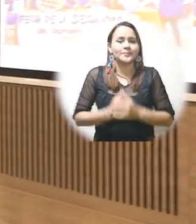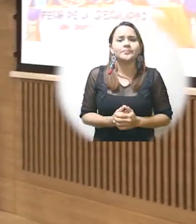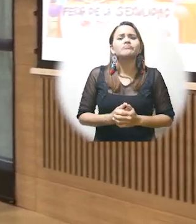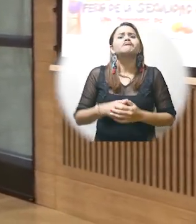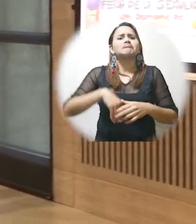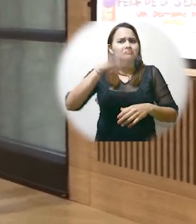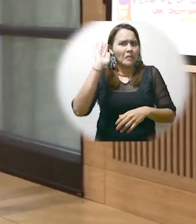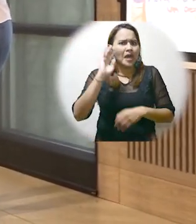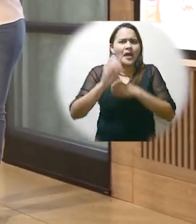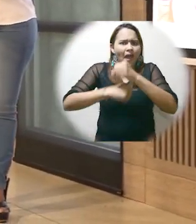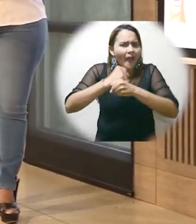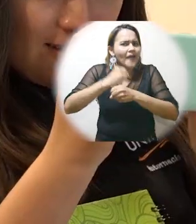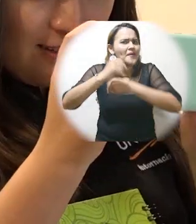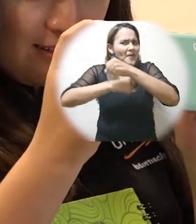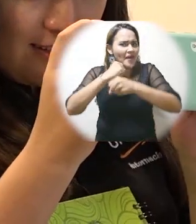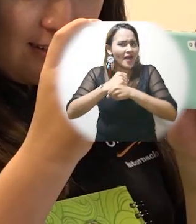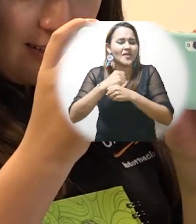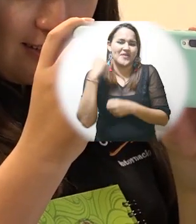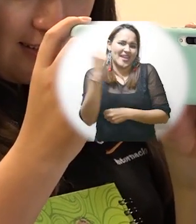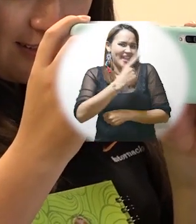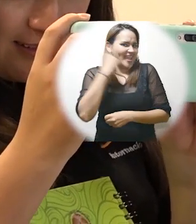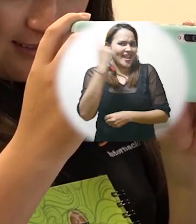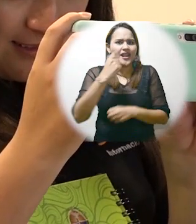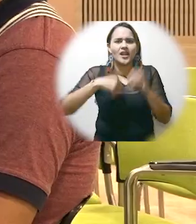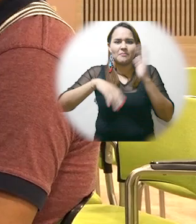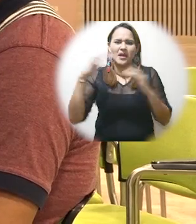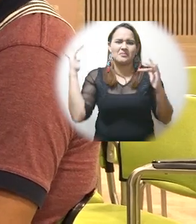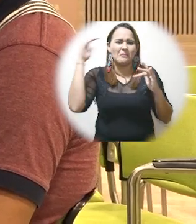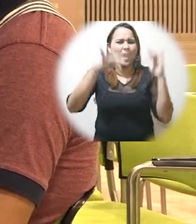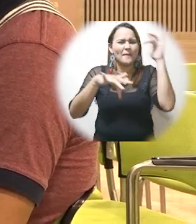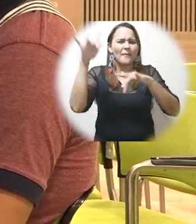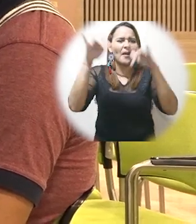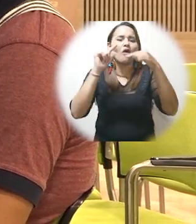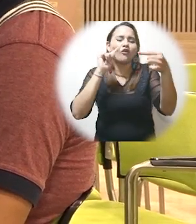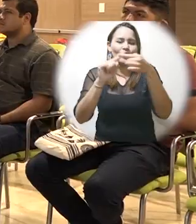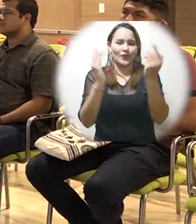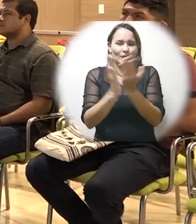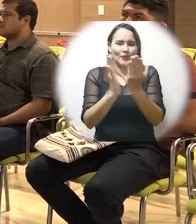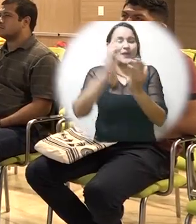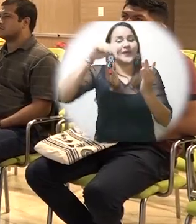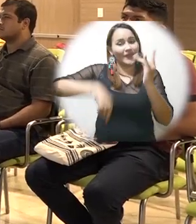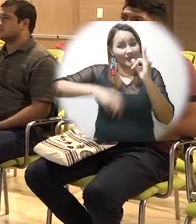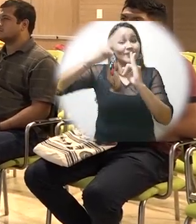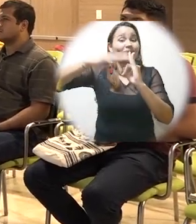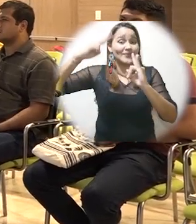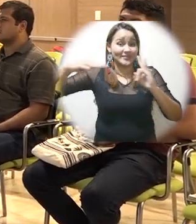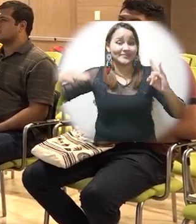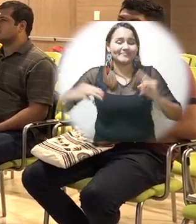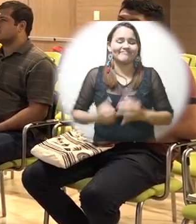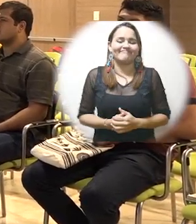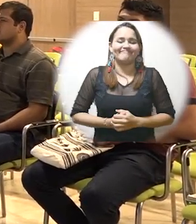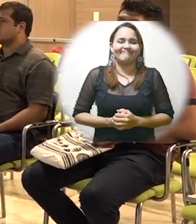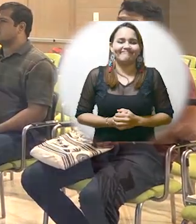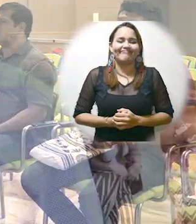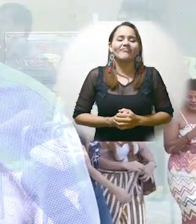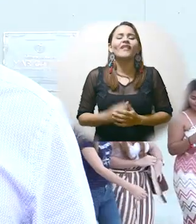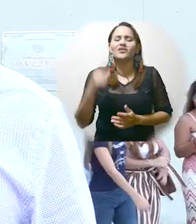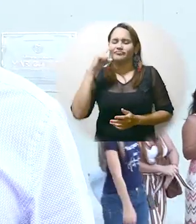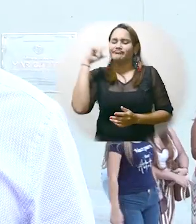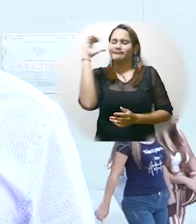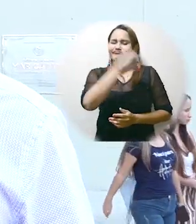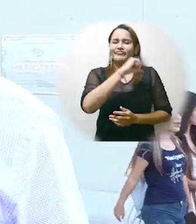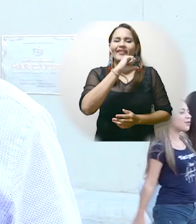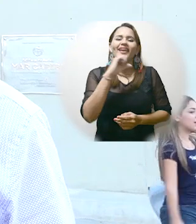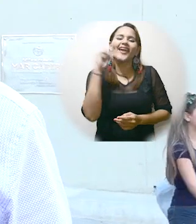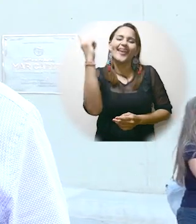son más los universitarios de países de Europa y América Latina que desean realizar estudios de intercambio académico en esta casa de estudios superiores. Muestra